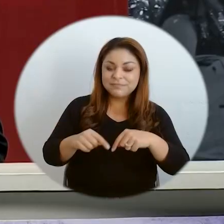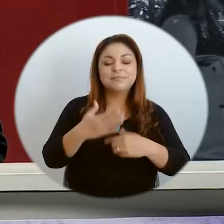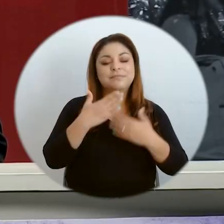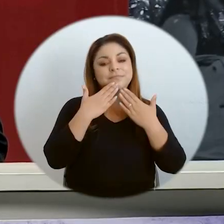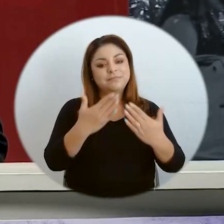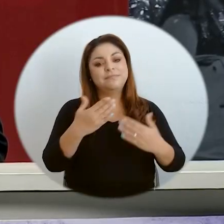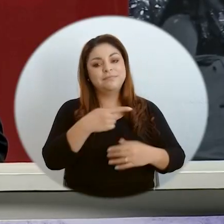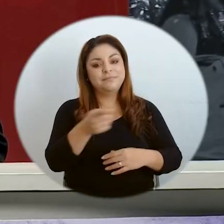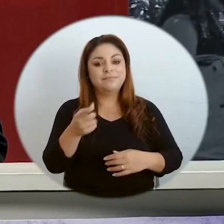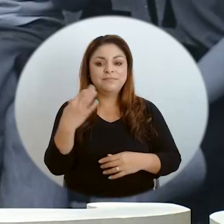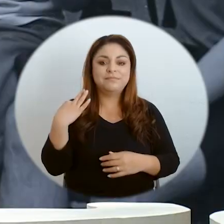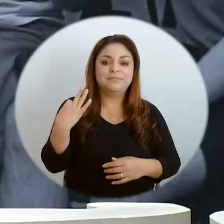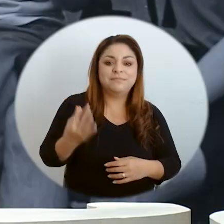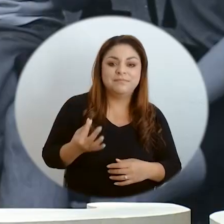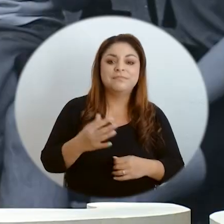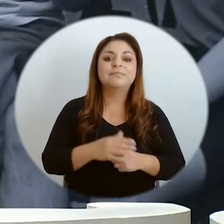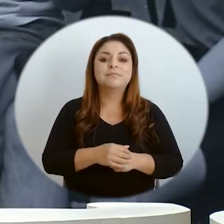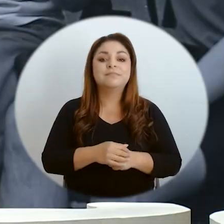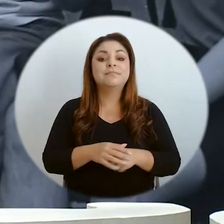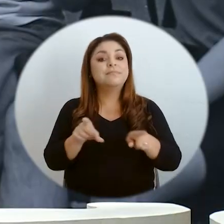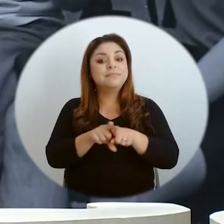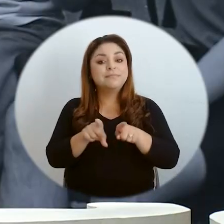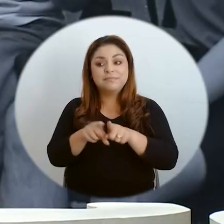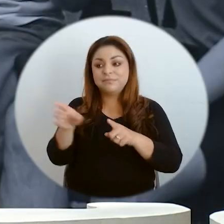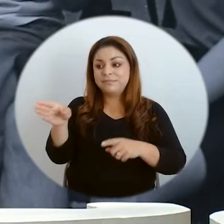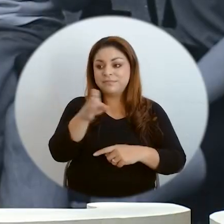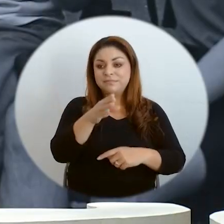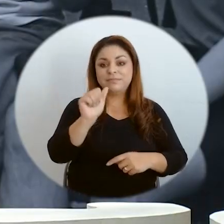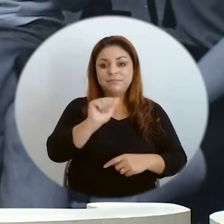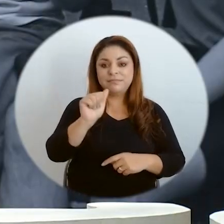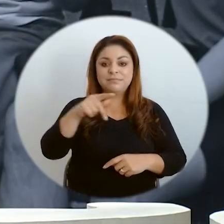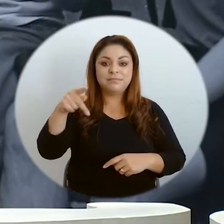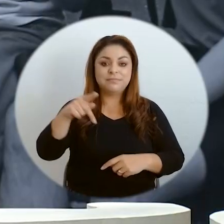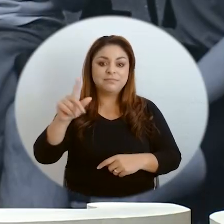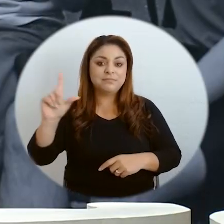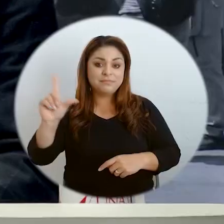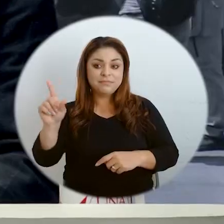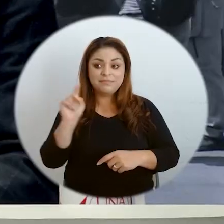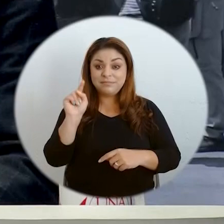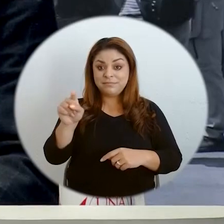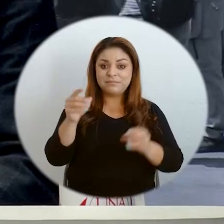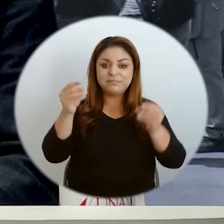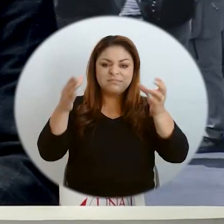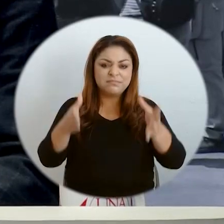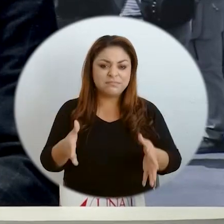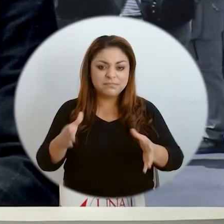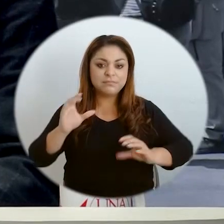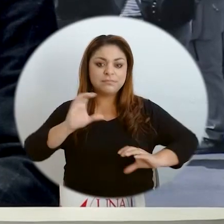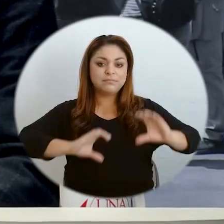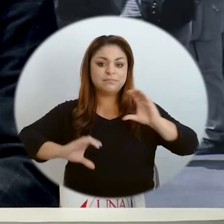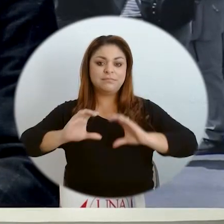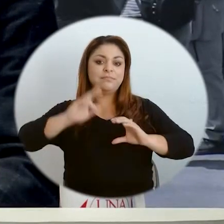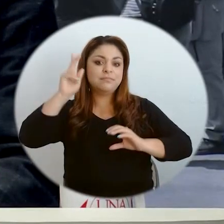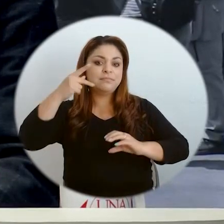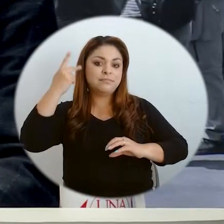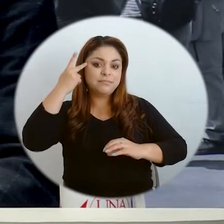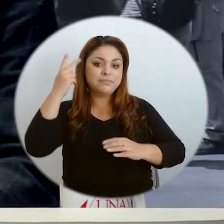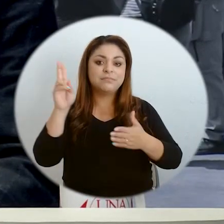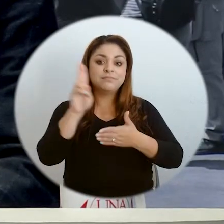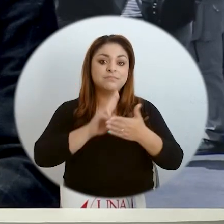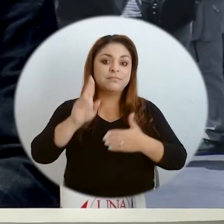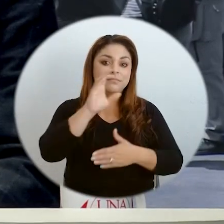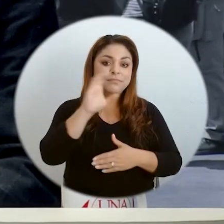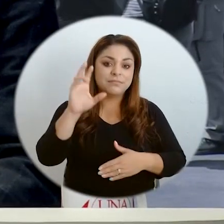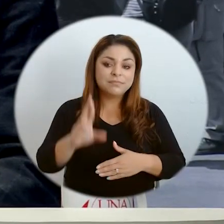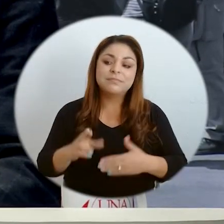a ustedes por la invitación. Y además nos acompaña Adrián Pignataro López, quien es académico de la Escuela de Ciencias Políticas de la Universidad